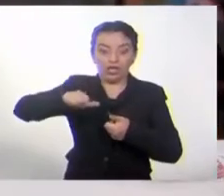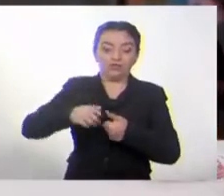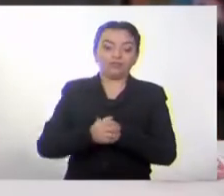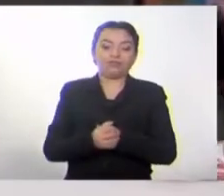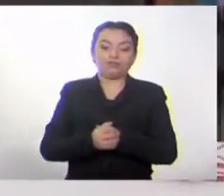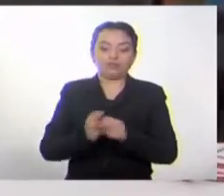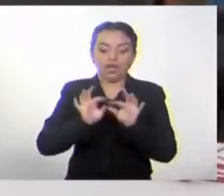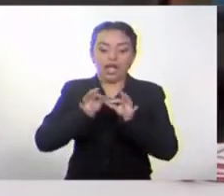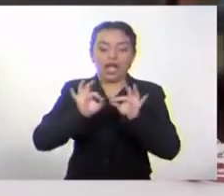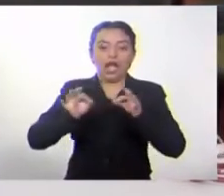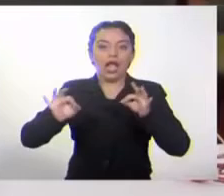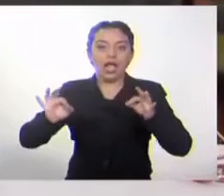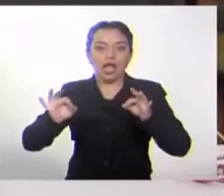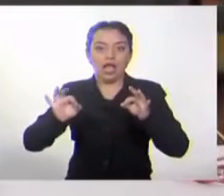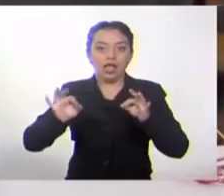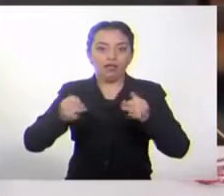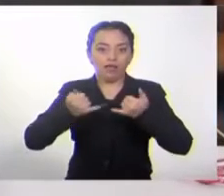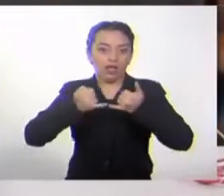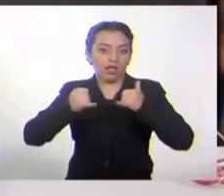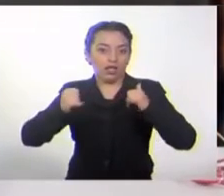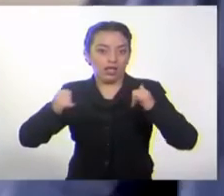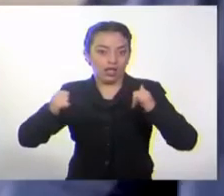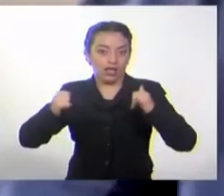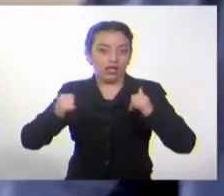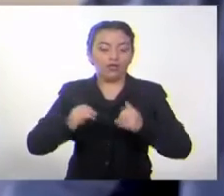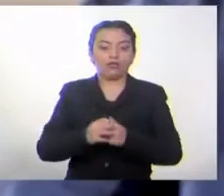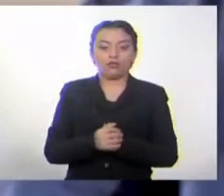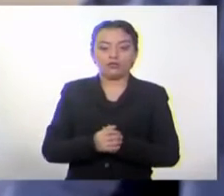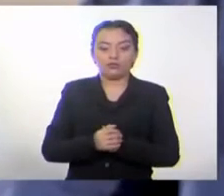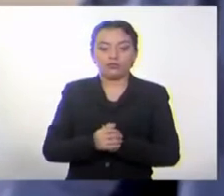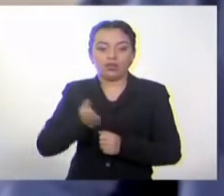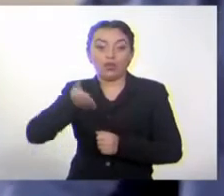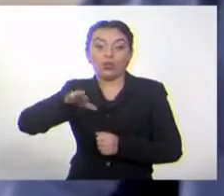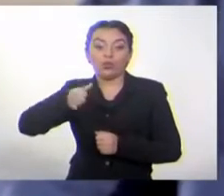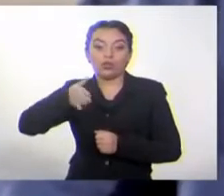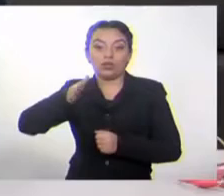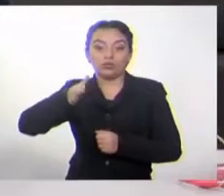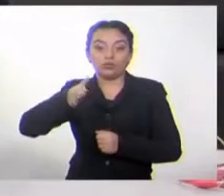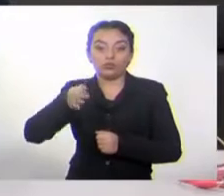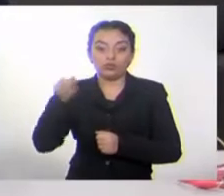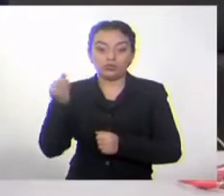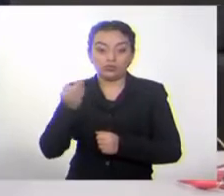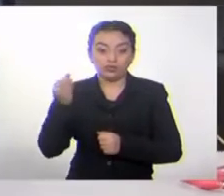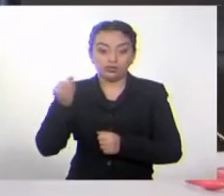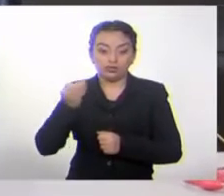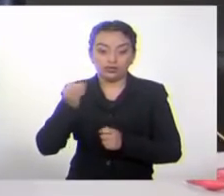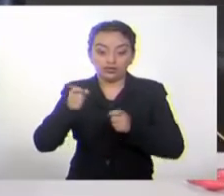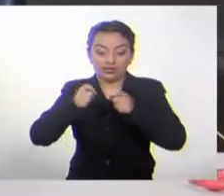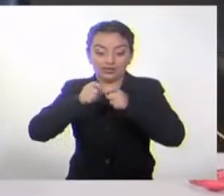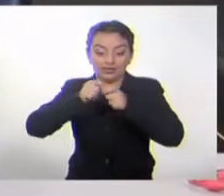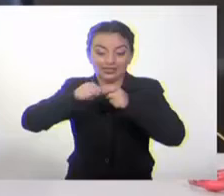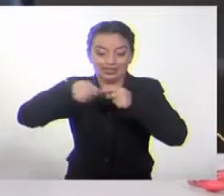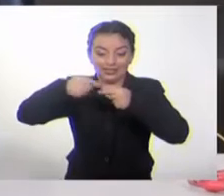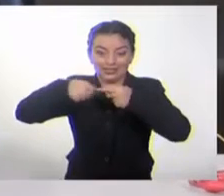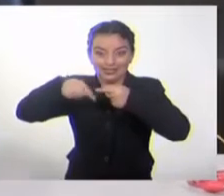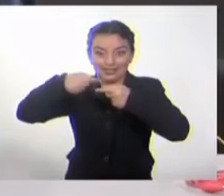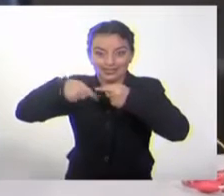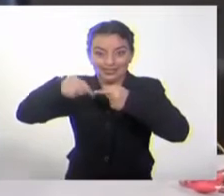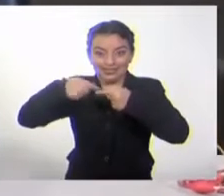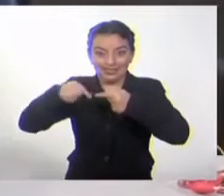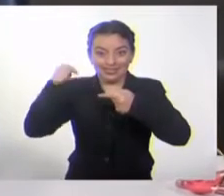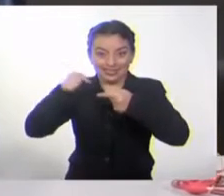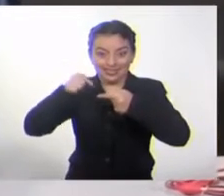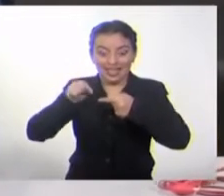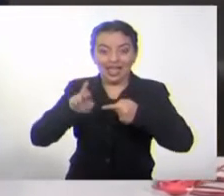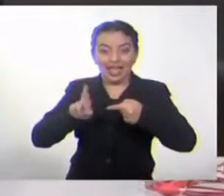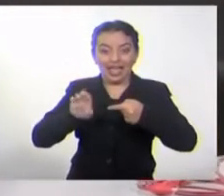conectores. También utilizaremos una resistencia eléctrica, en este caso de 100 ohmios, y todo el